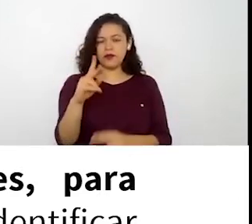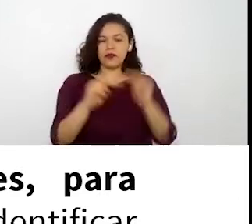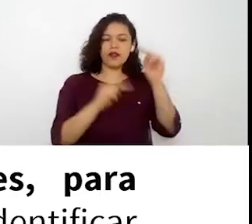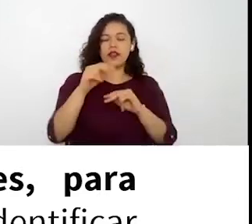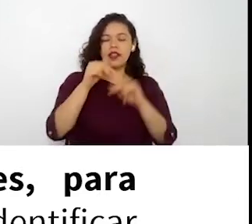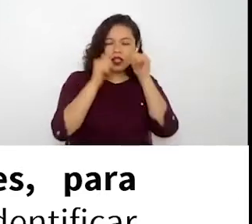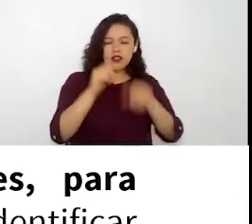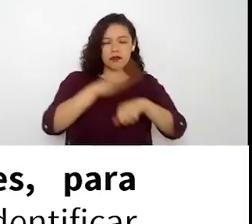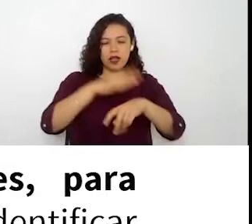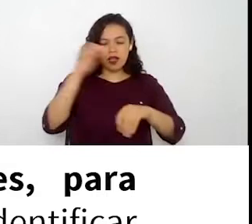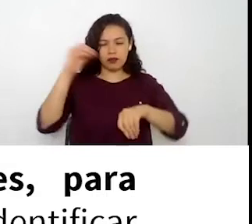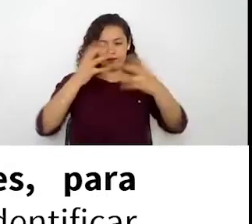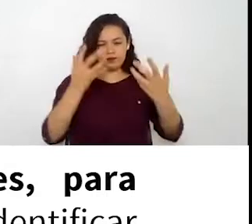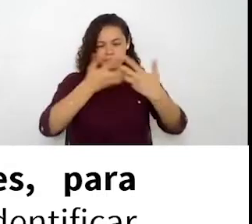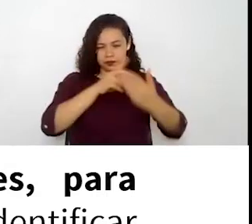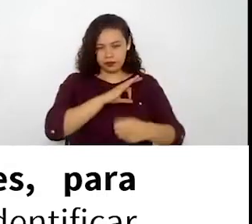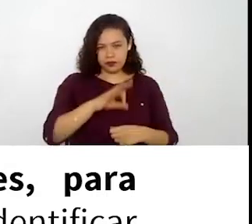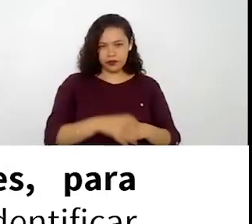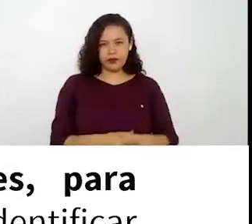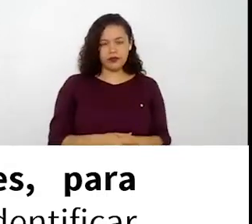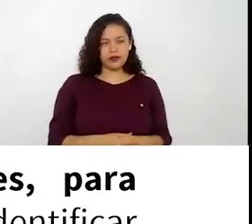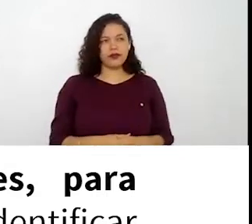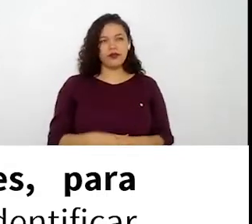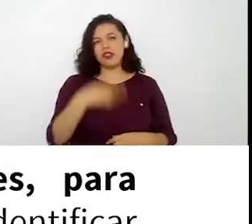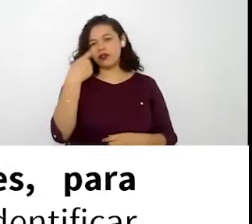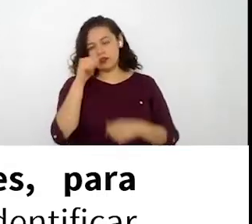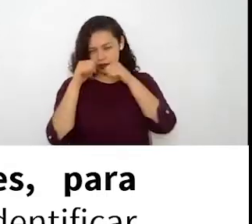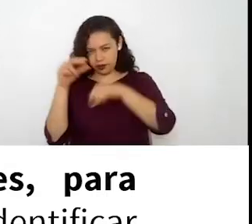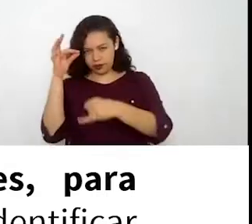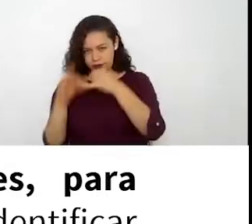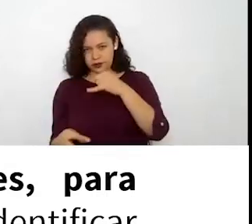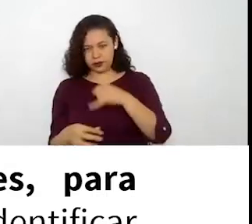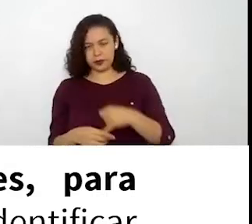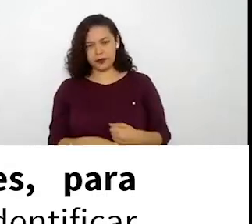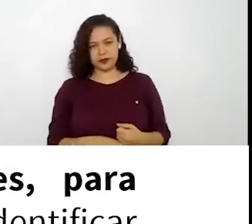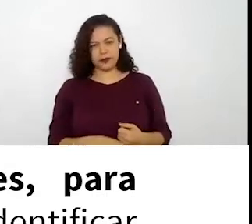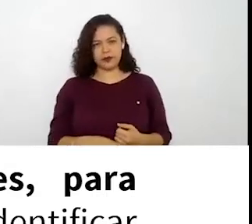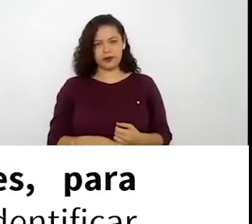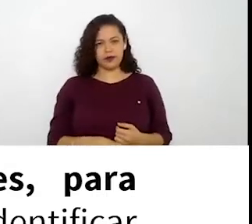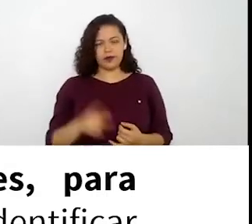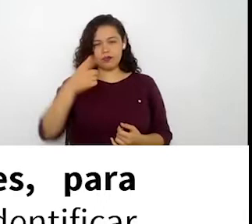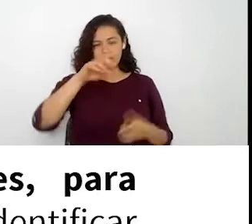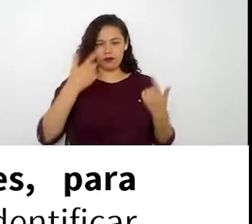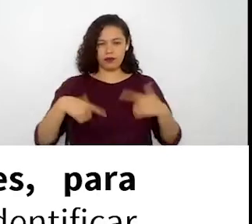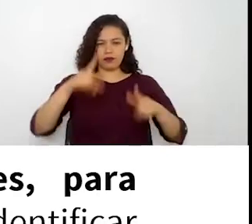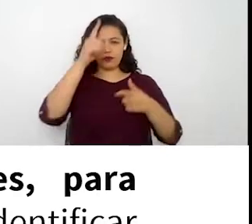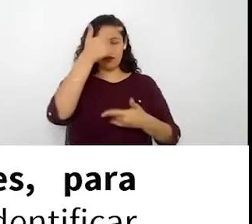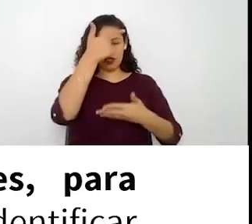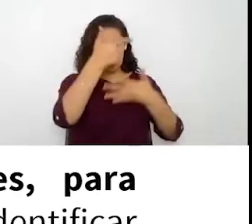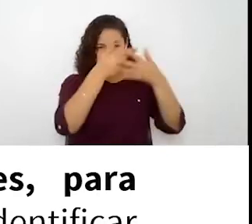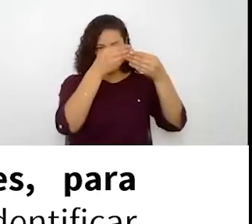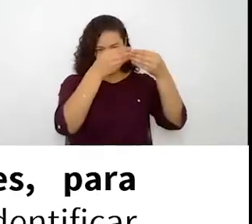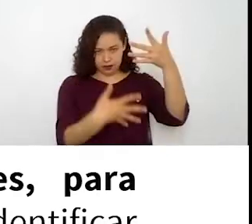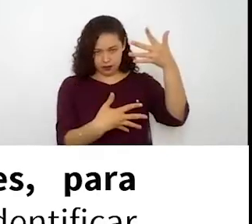y un una atención final Como podrán ver en la pantalla Tenemos aquí una lista desplegable donde podemos ver